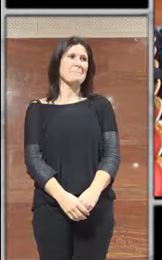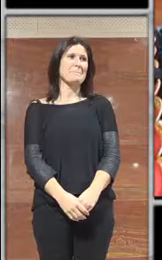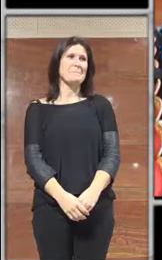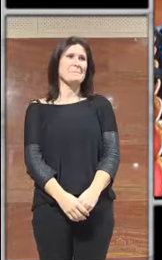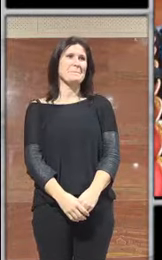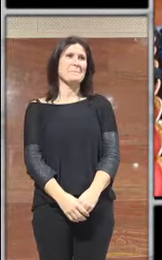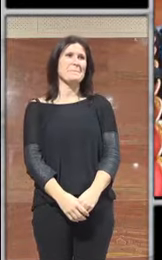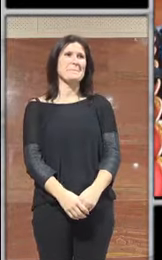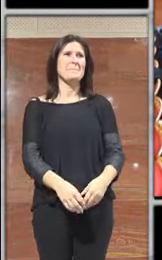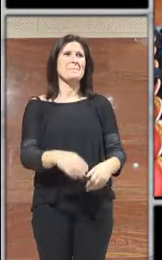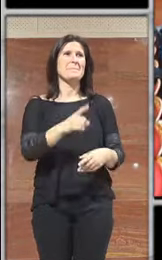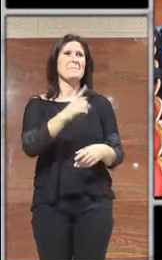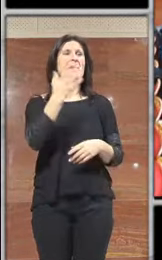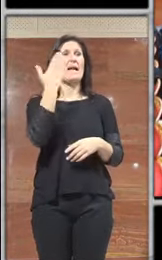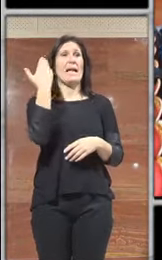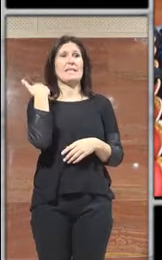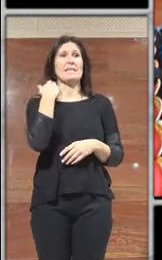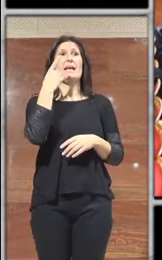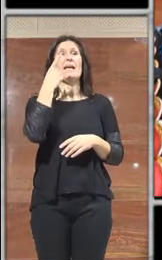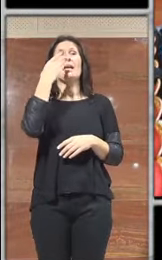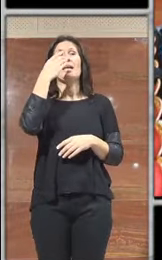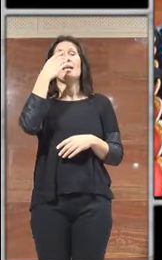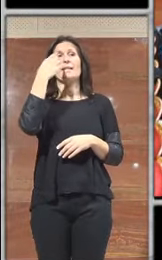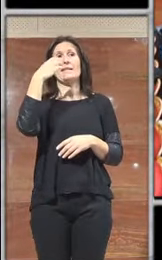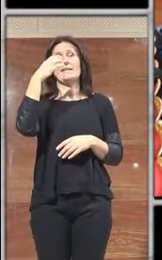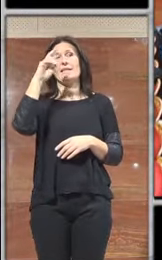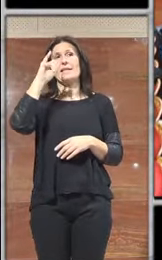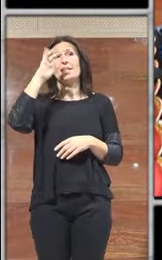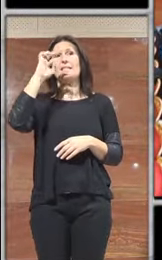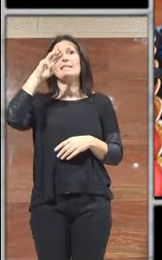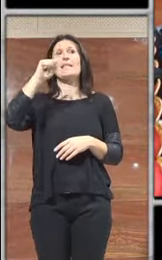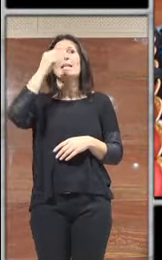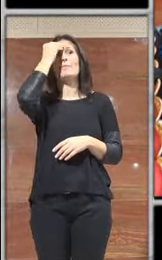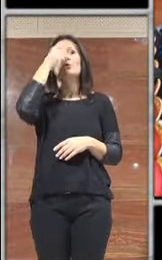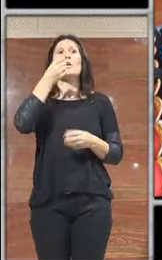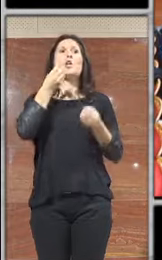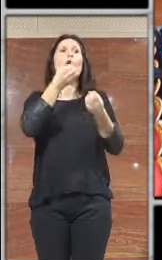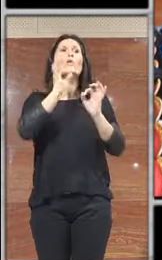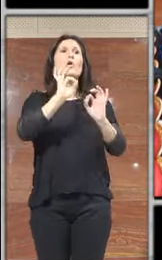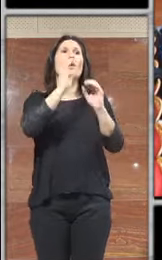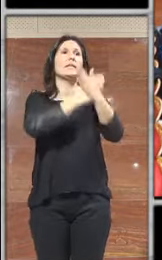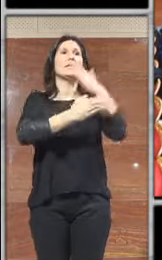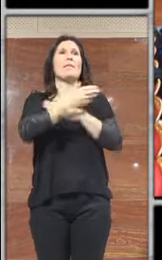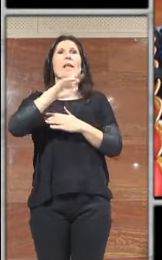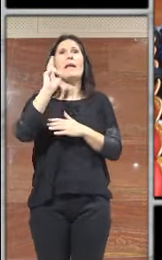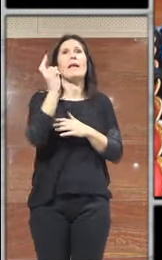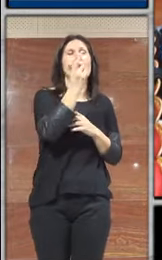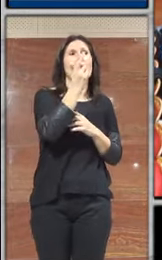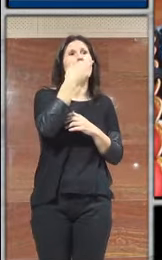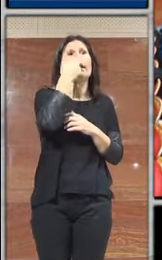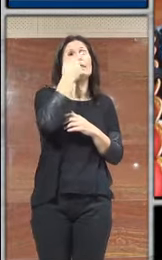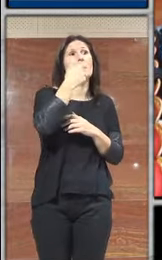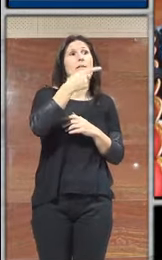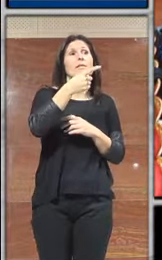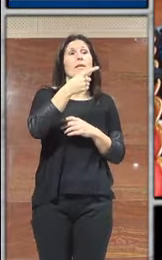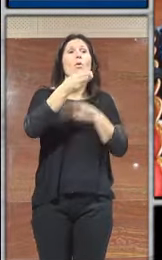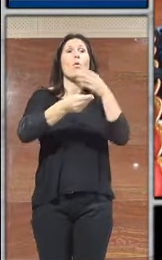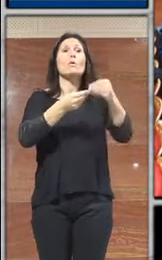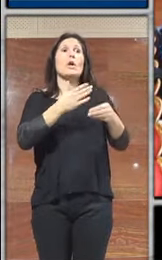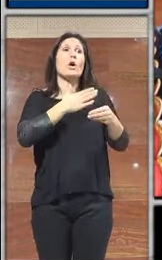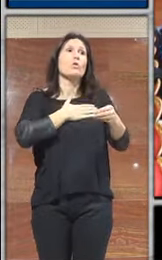Lo que nos enseñó ayer Cristina yo entiendo que es la discapacidad en general. Sería interesante tenerlo acotado a nuestro ámbito de